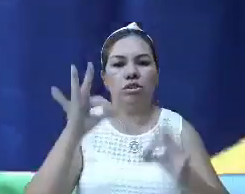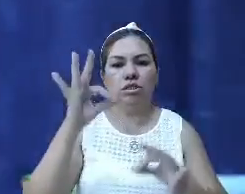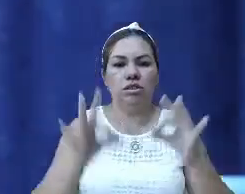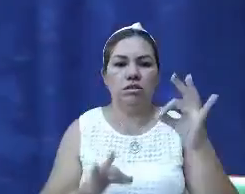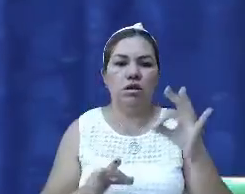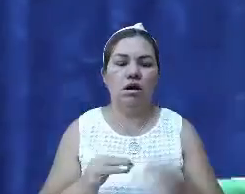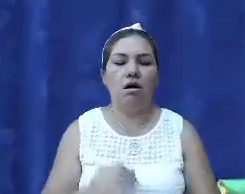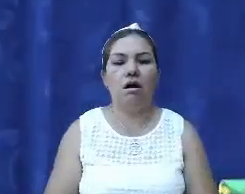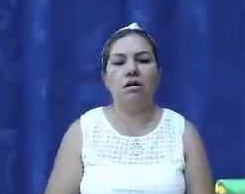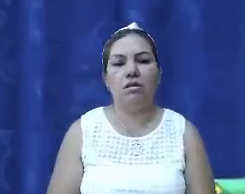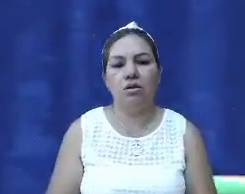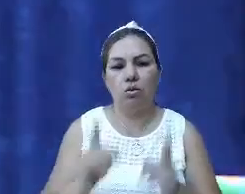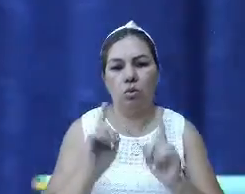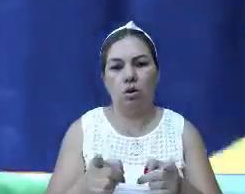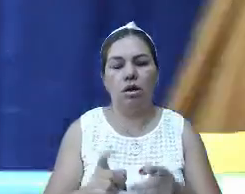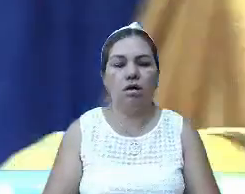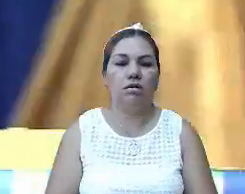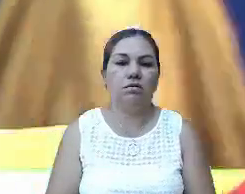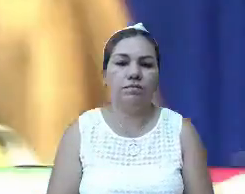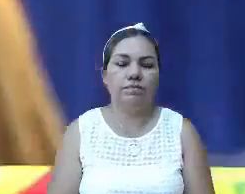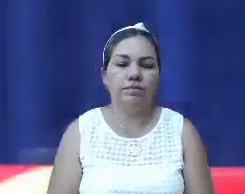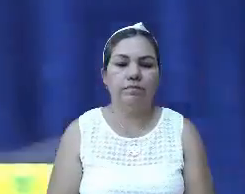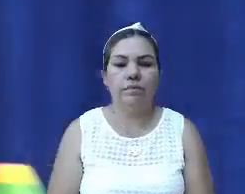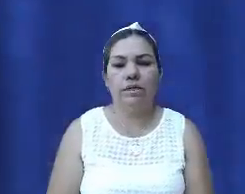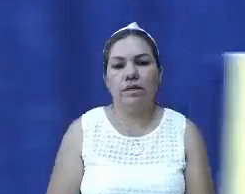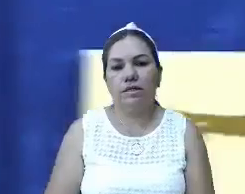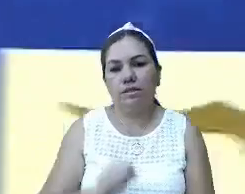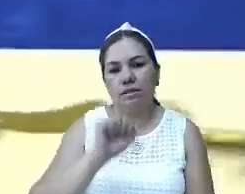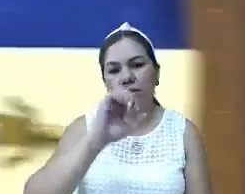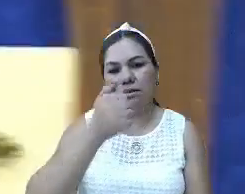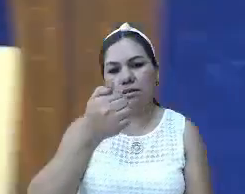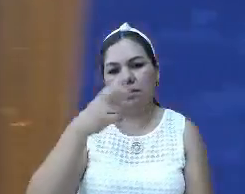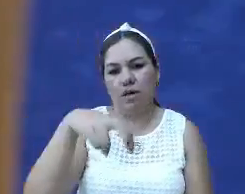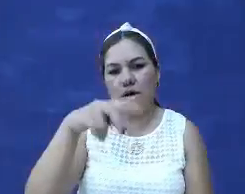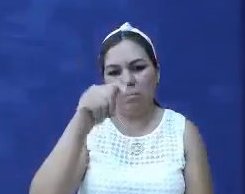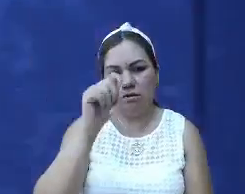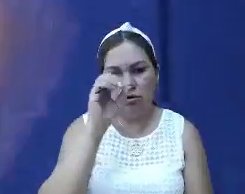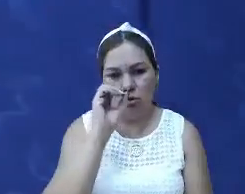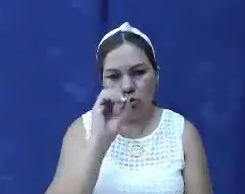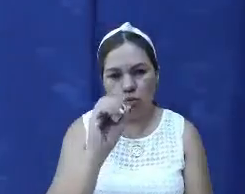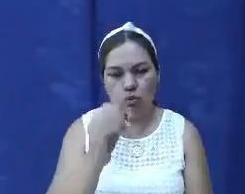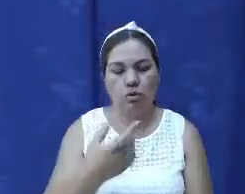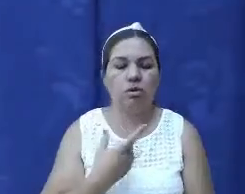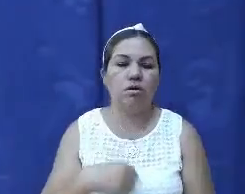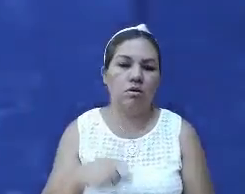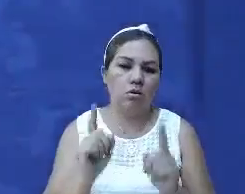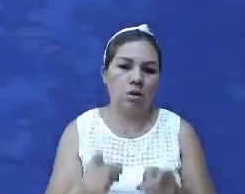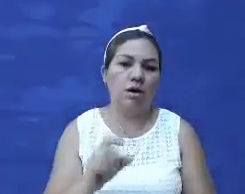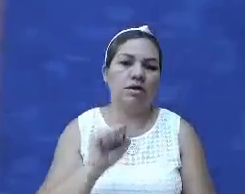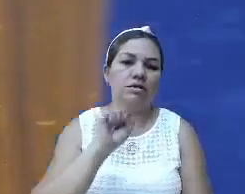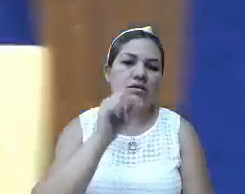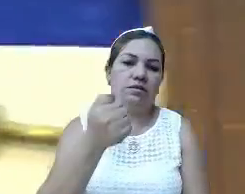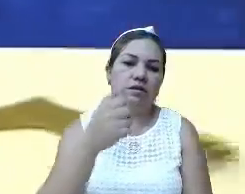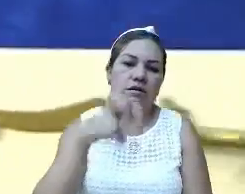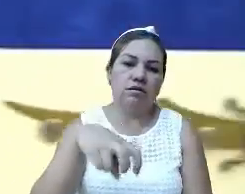Siga injusto todavía. Ahora el que es injusto, ahora el que es santo, santifíquese todavía.